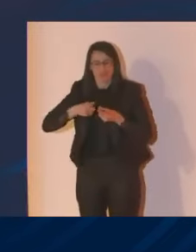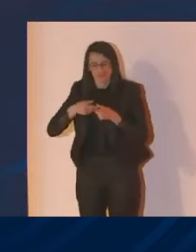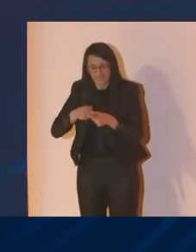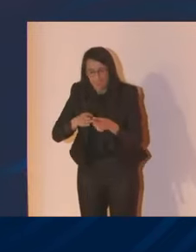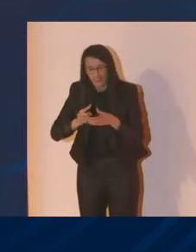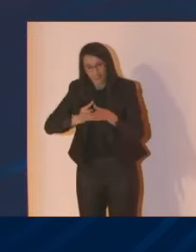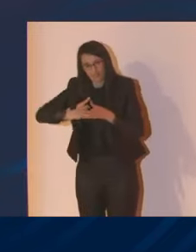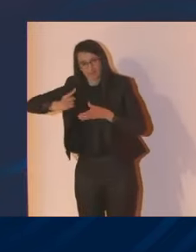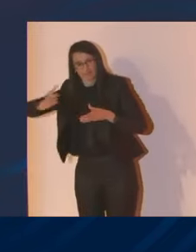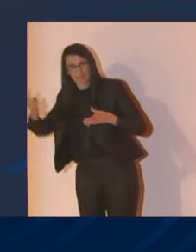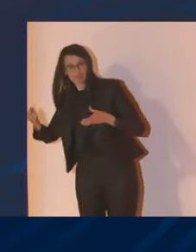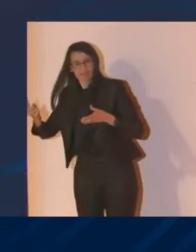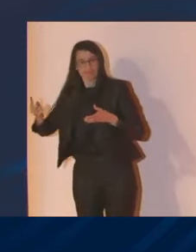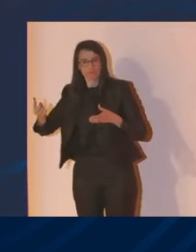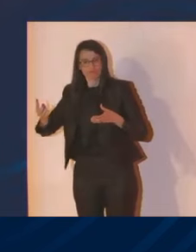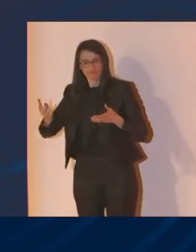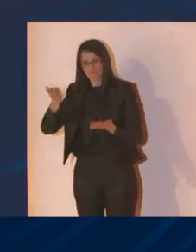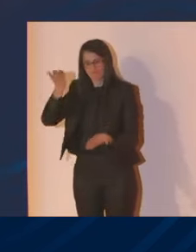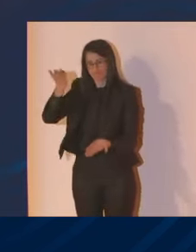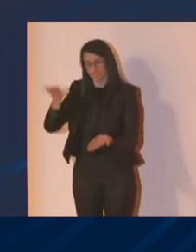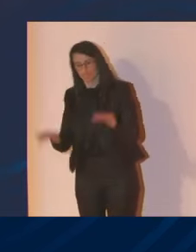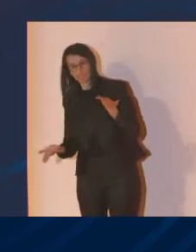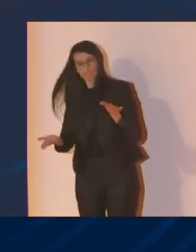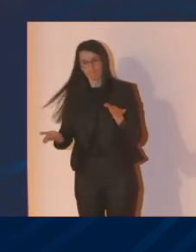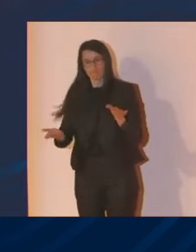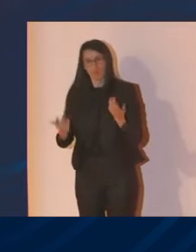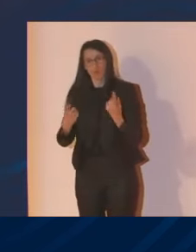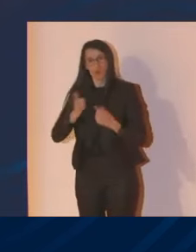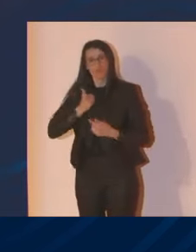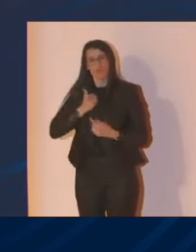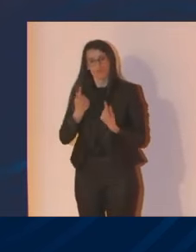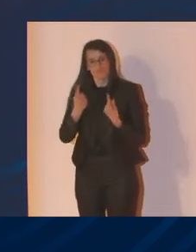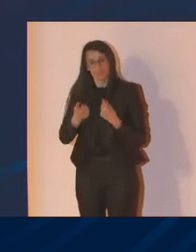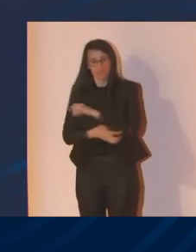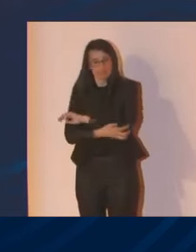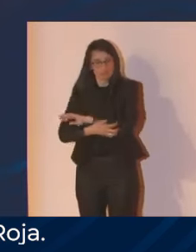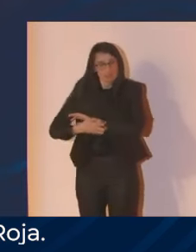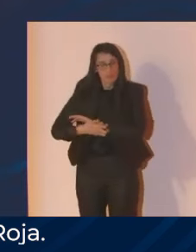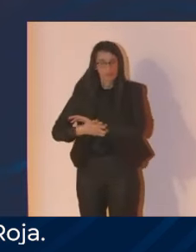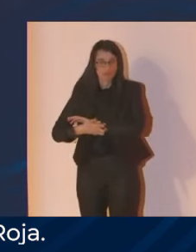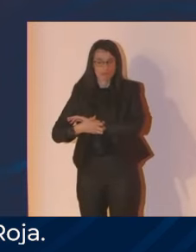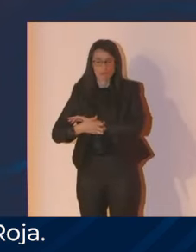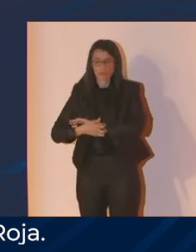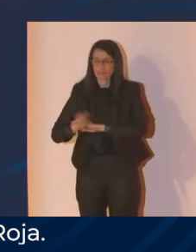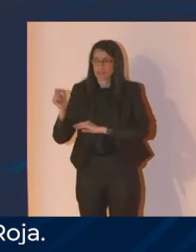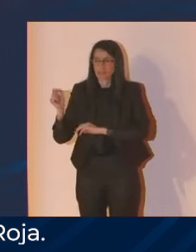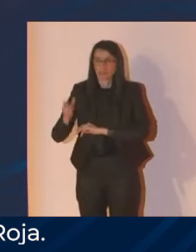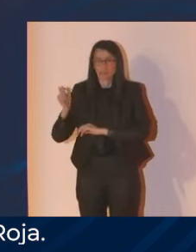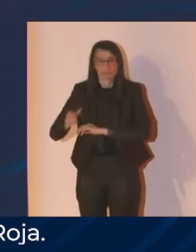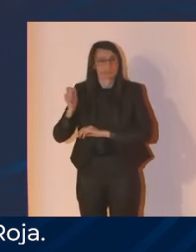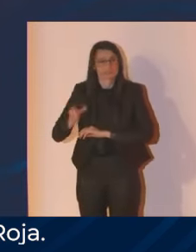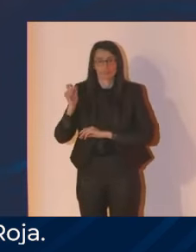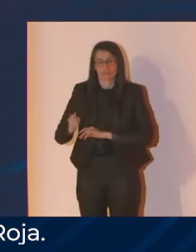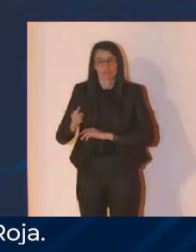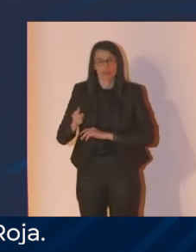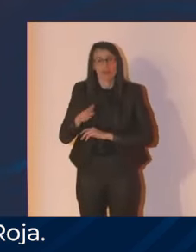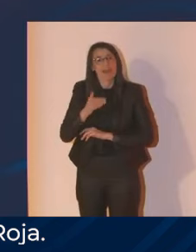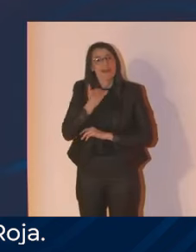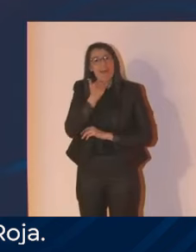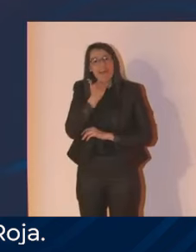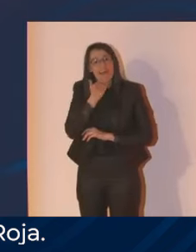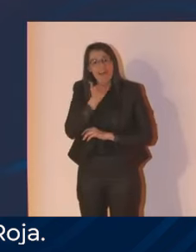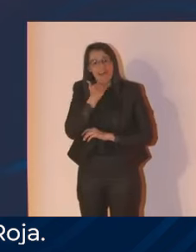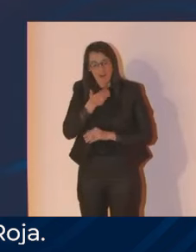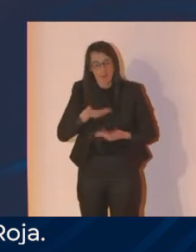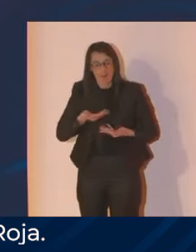exclusión, desigualdad, falta de oportunidades, pobreza, siempre encontraremos una mano tendida